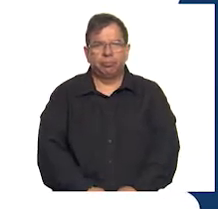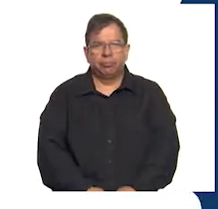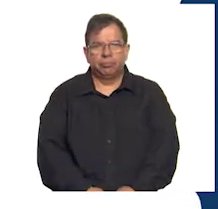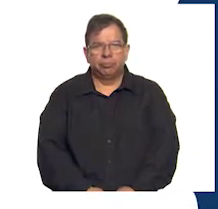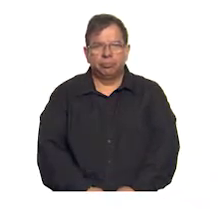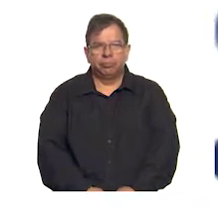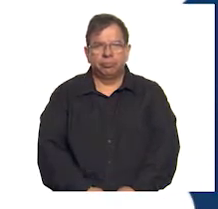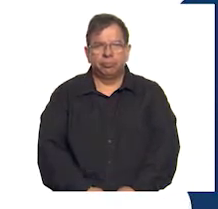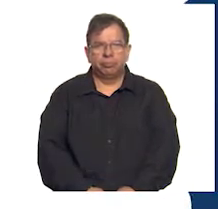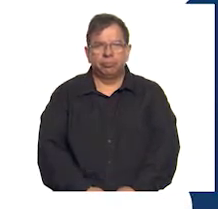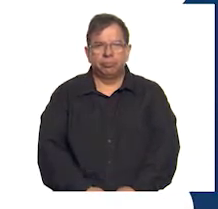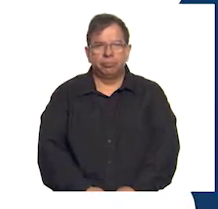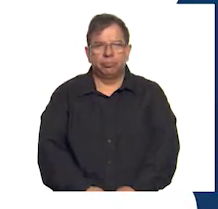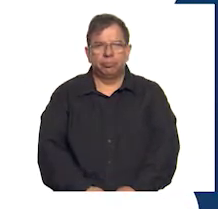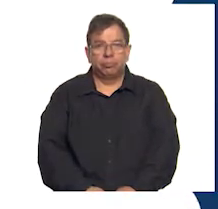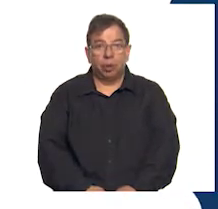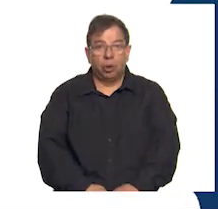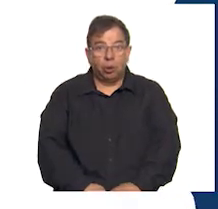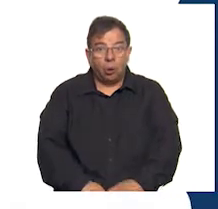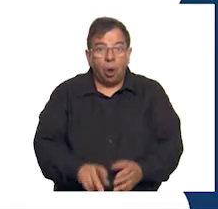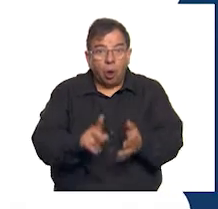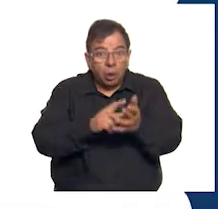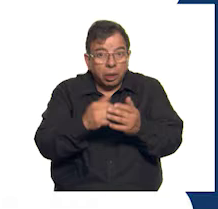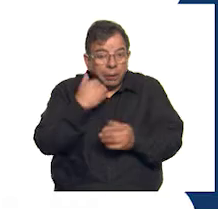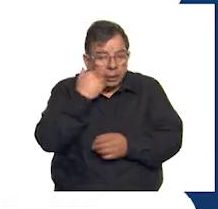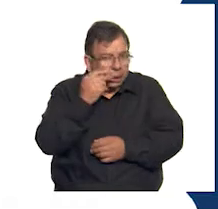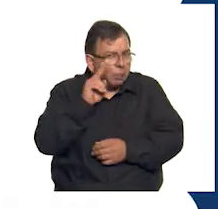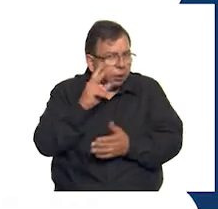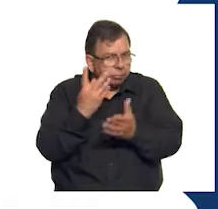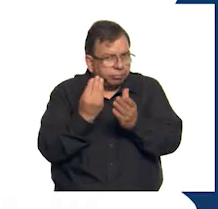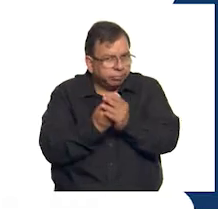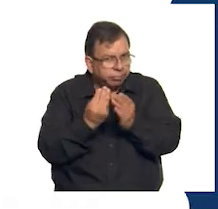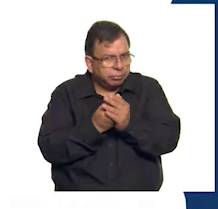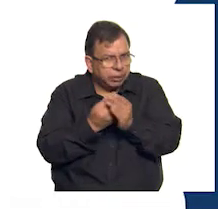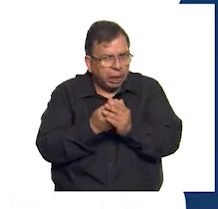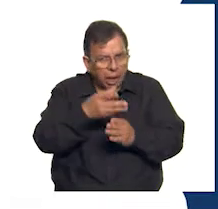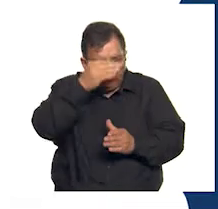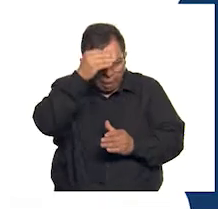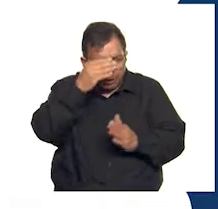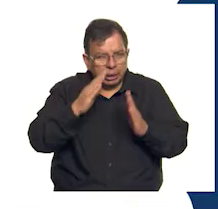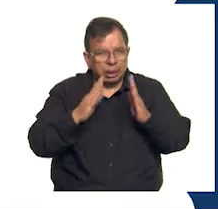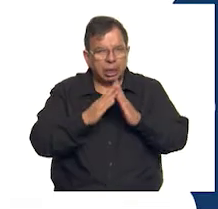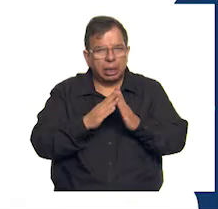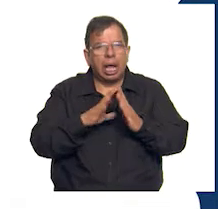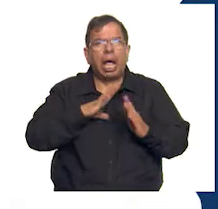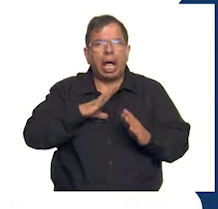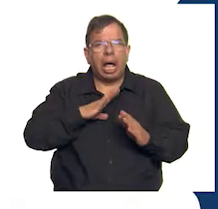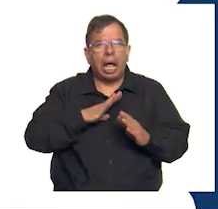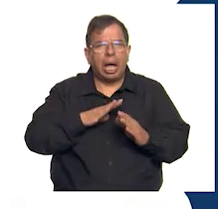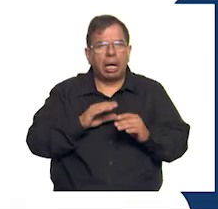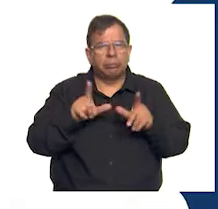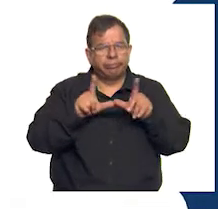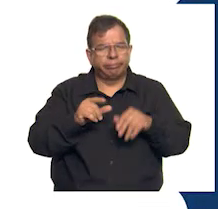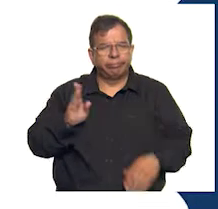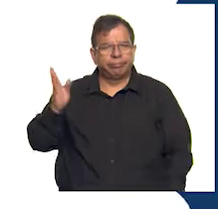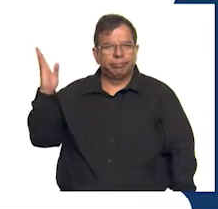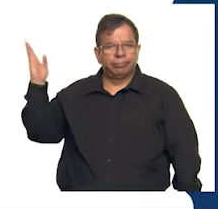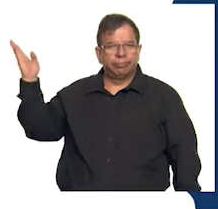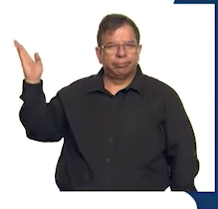conalitec.cep.gov.mx. Si quieres volver a ver los programas de Aprende en Casa, los puedes encontrar en la siguiente liga: